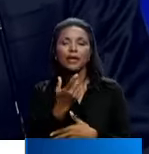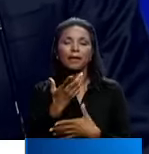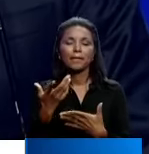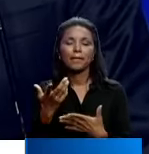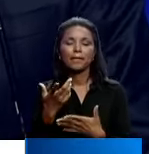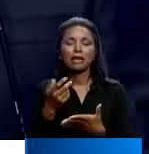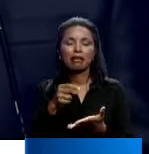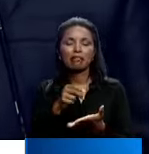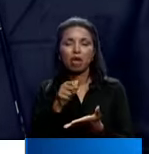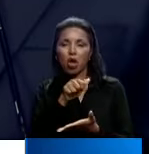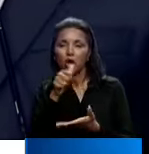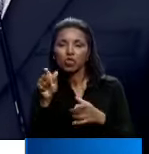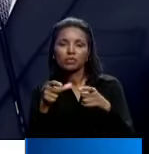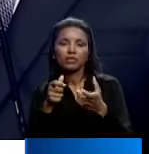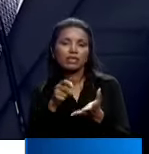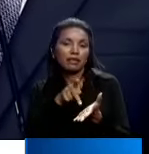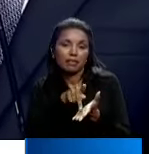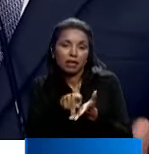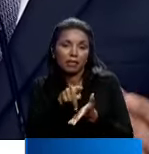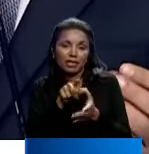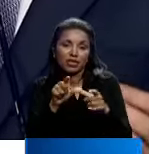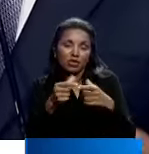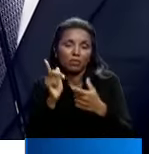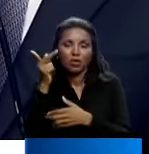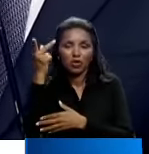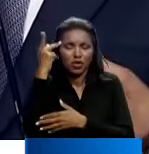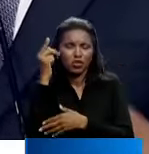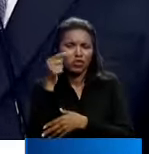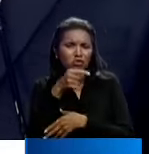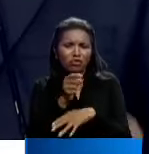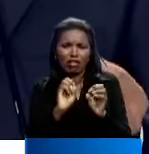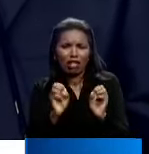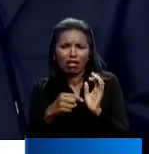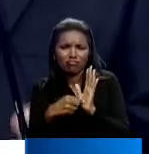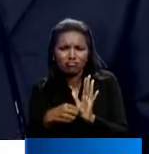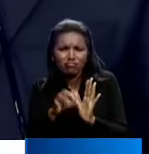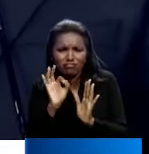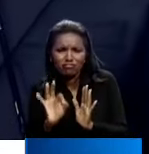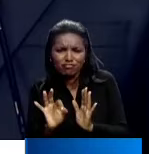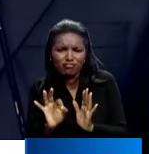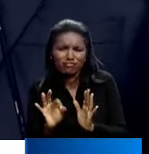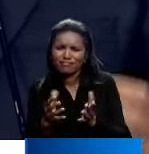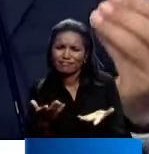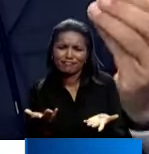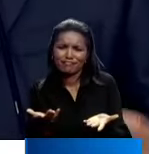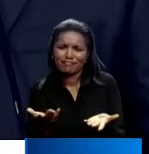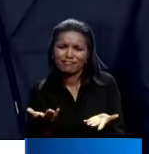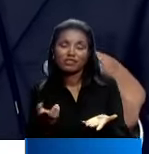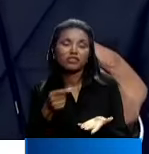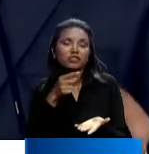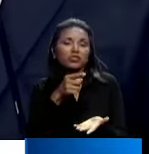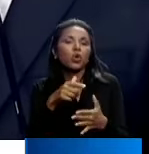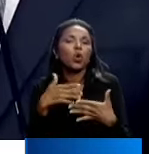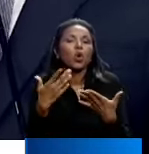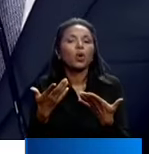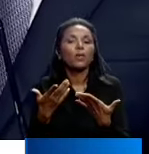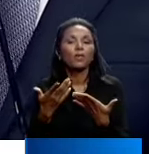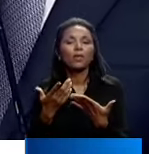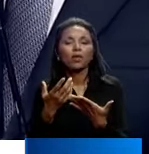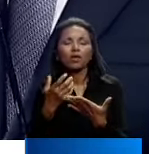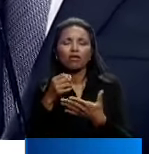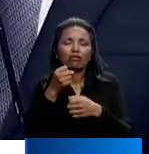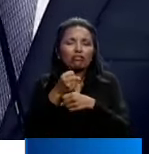y le ha pagado para tener un partido político. No tienes nada que mostrar de cómo te has sustentado y lo sabes y estás tratando de